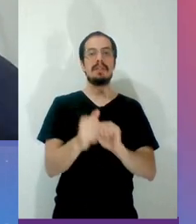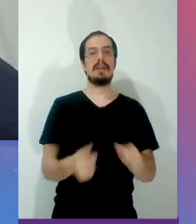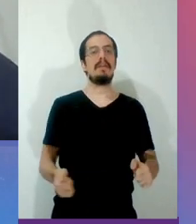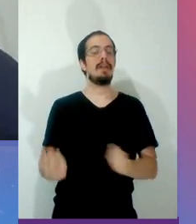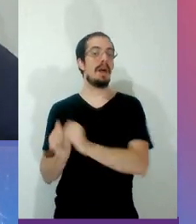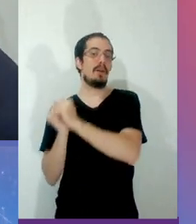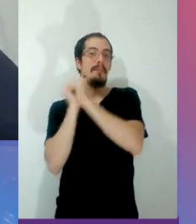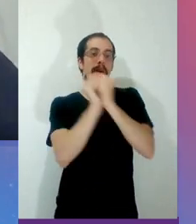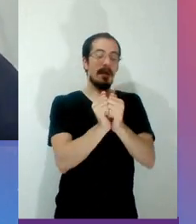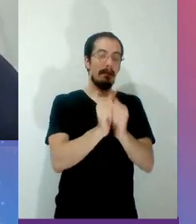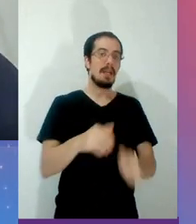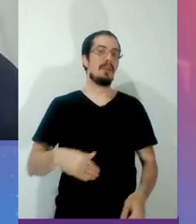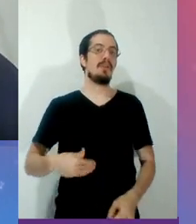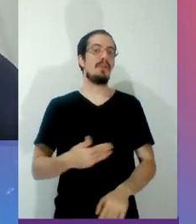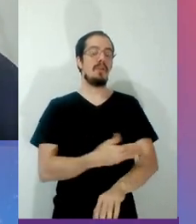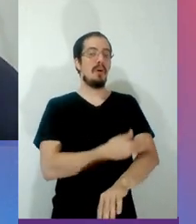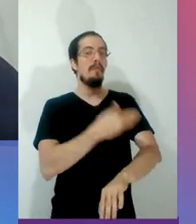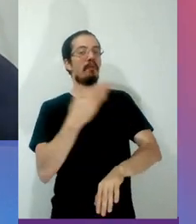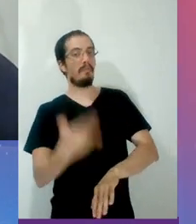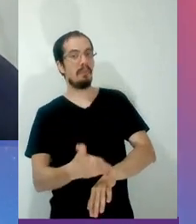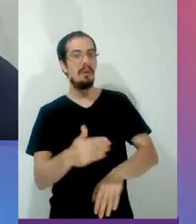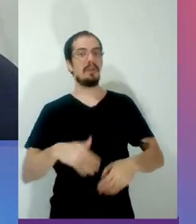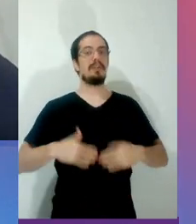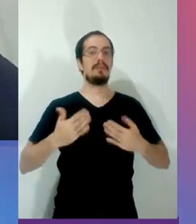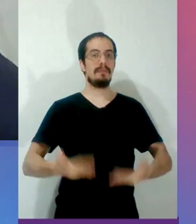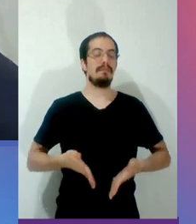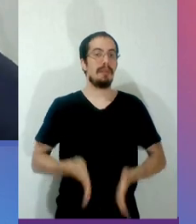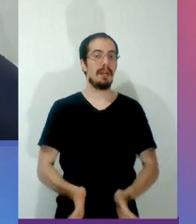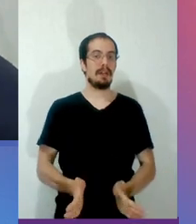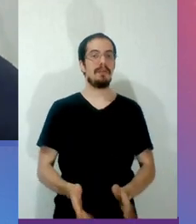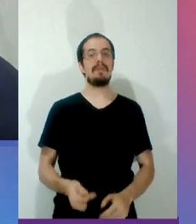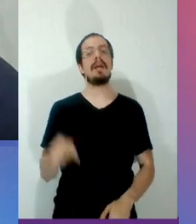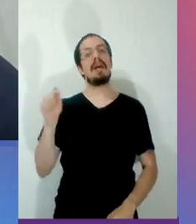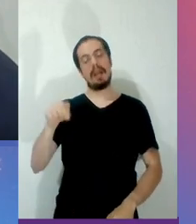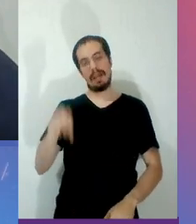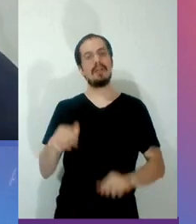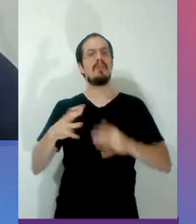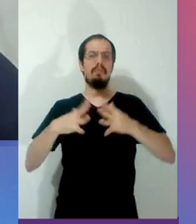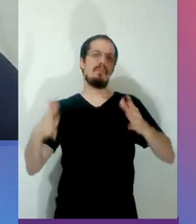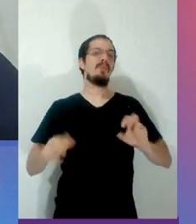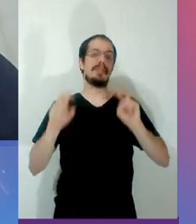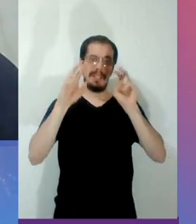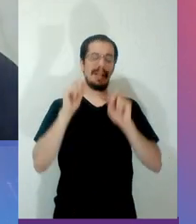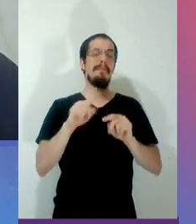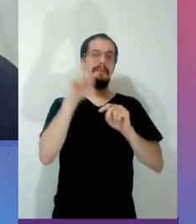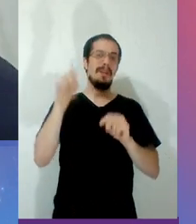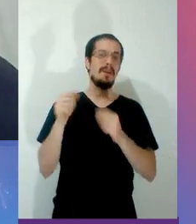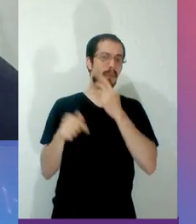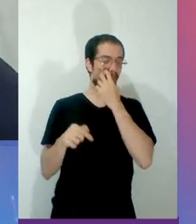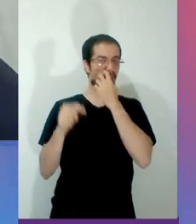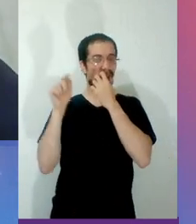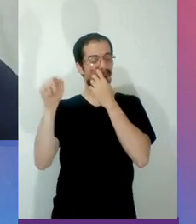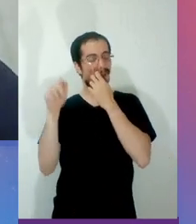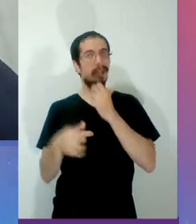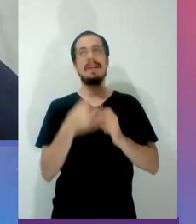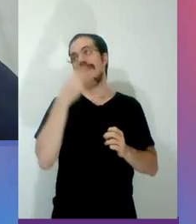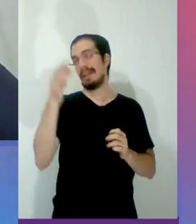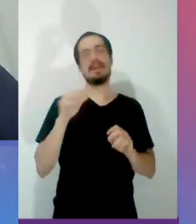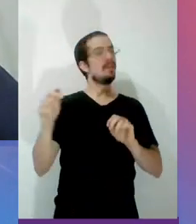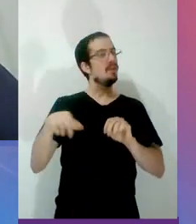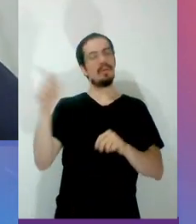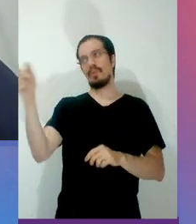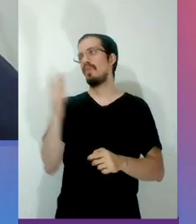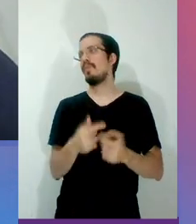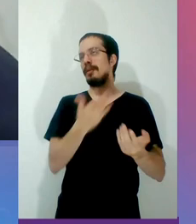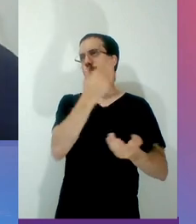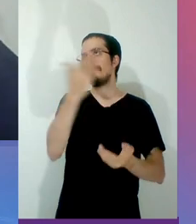también. Sin duda, estas preguntas creo que gran parte se han tocado en sus comentarios, y